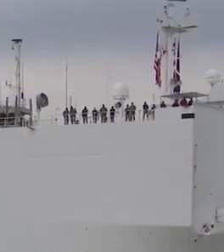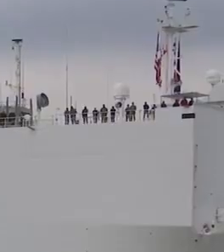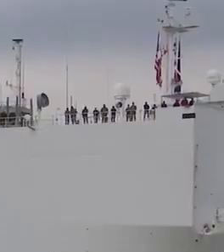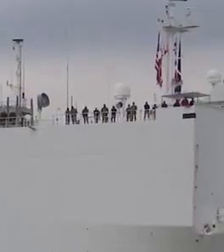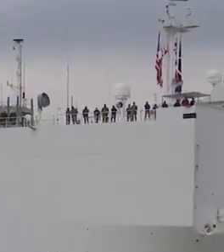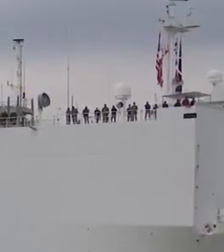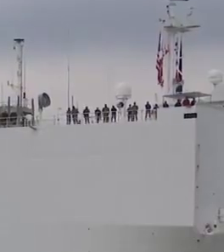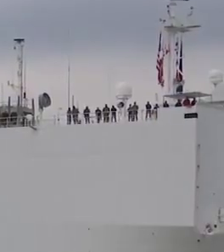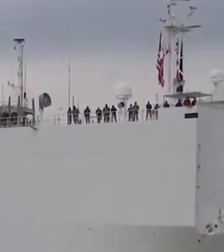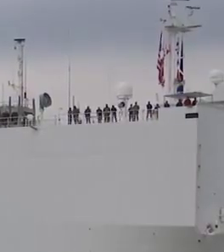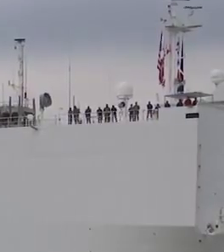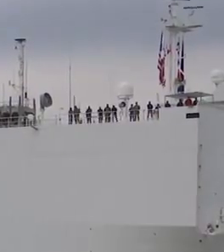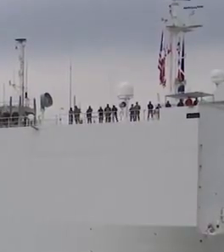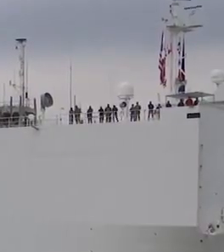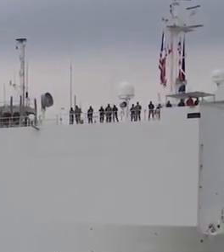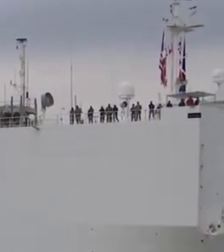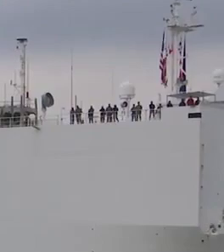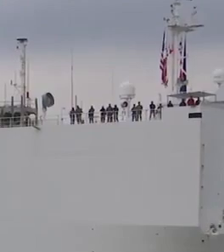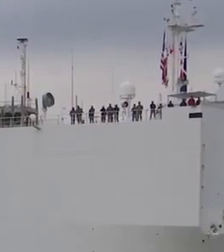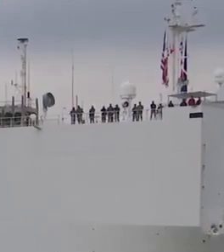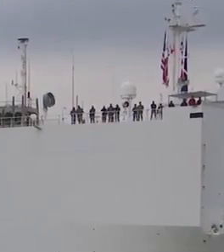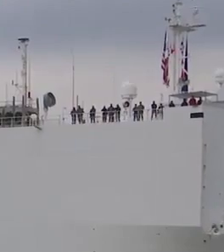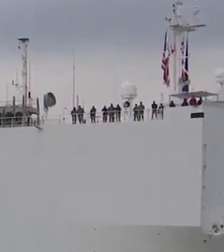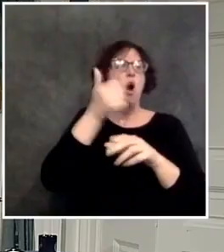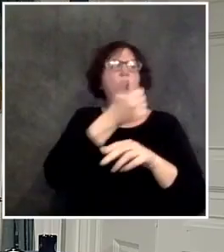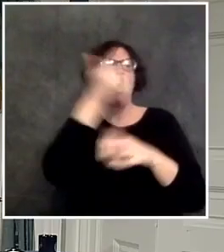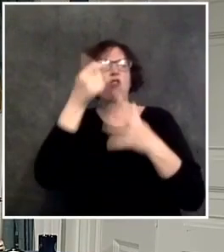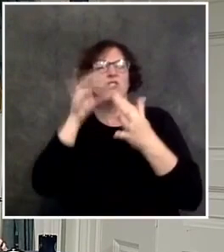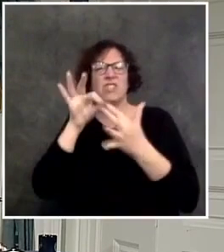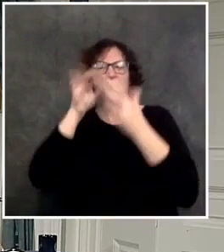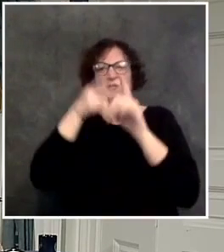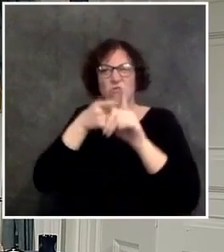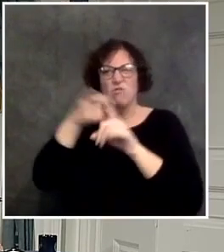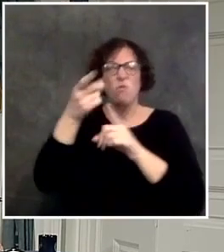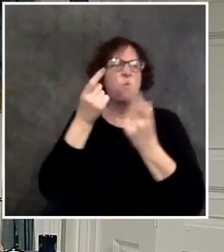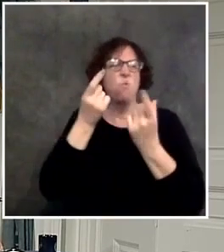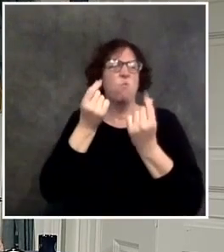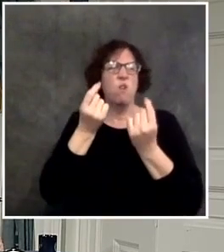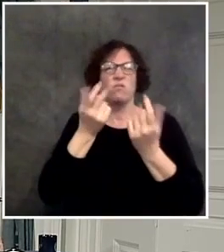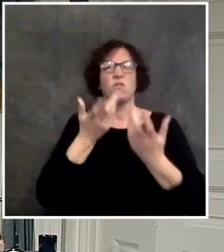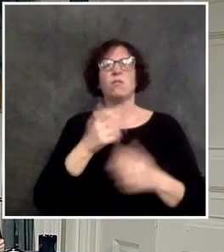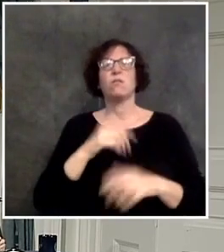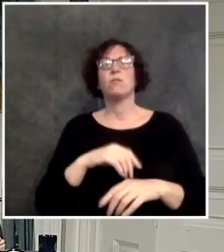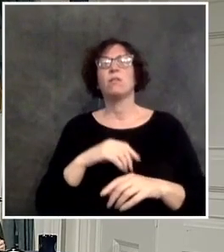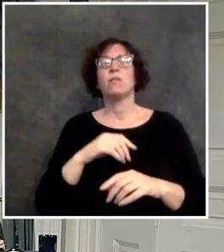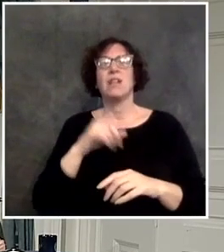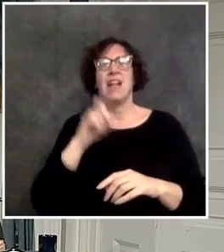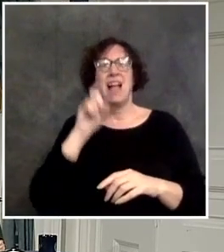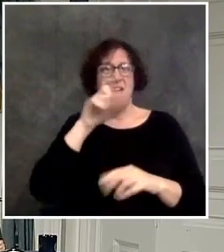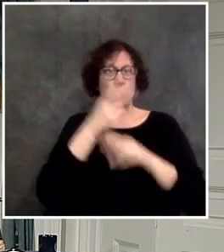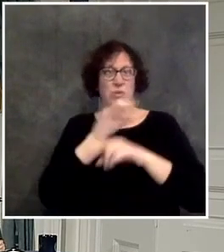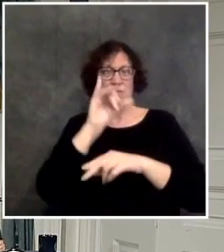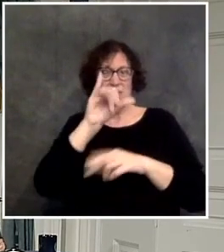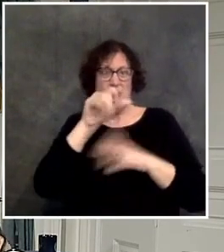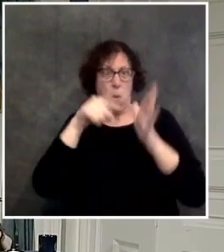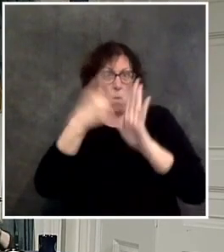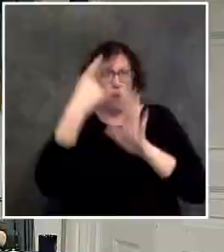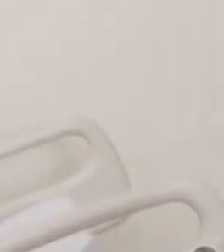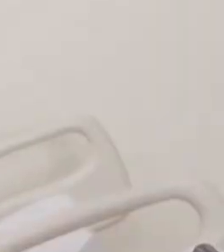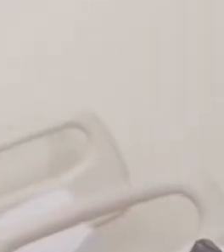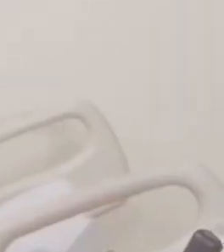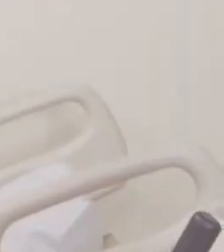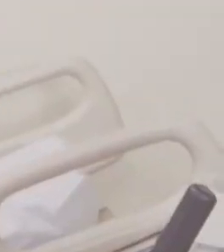parques de la gran manzana hoy el alcalde bill de blasio resaltó también la importancia de más doctores para médicos y